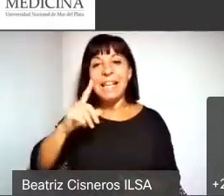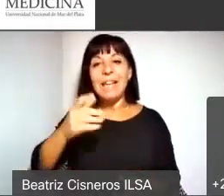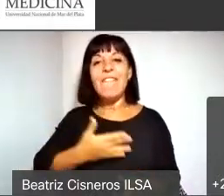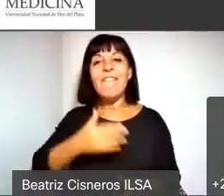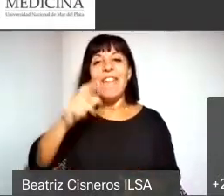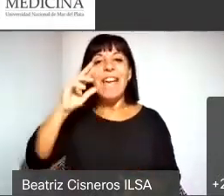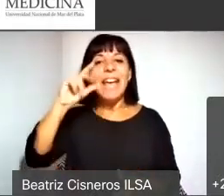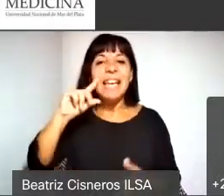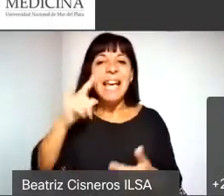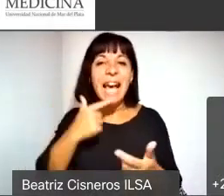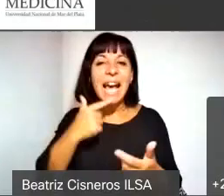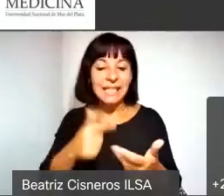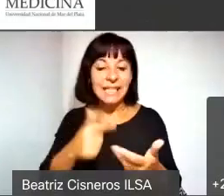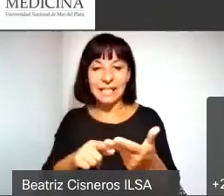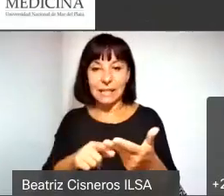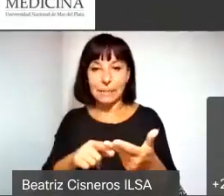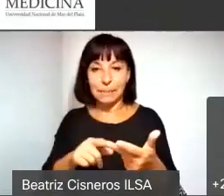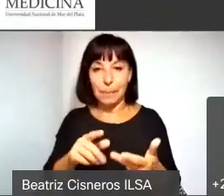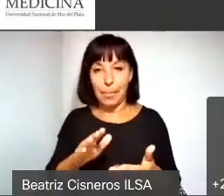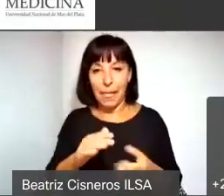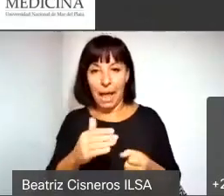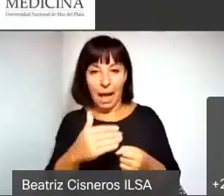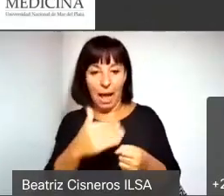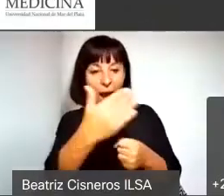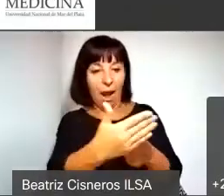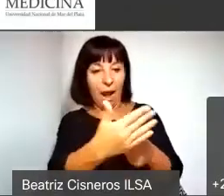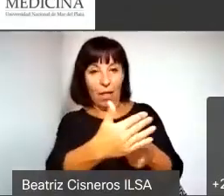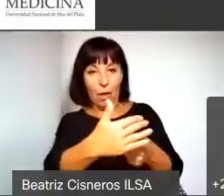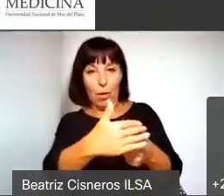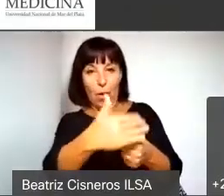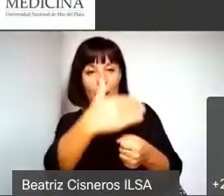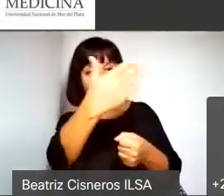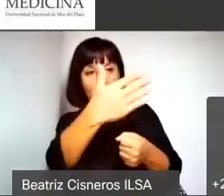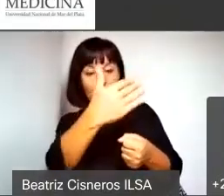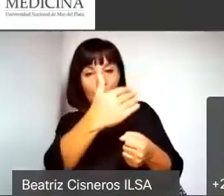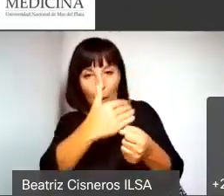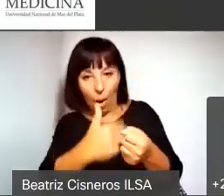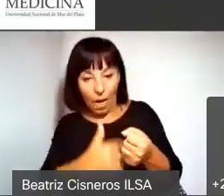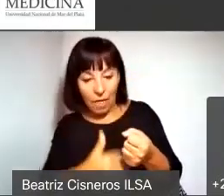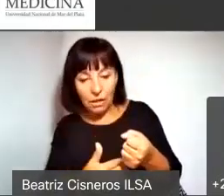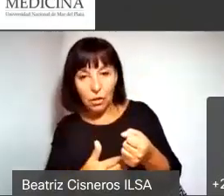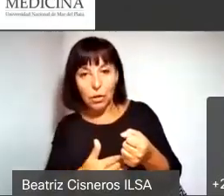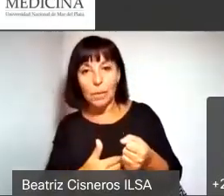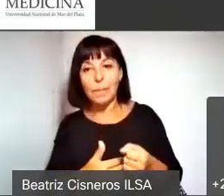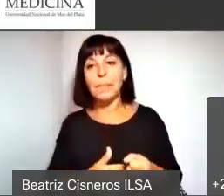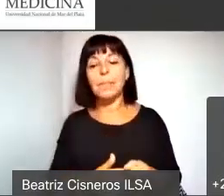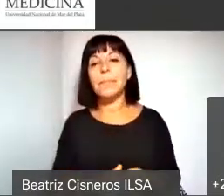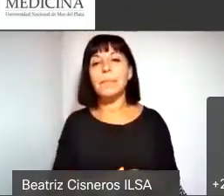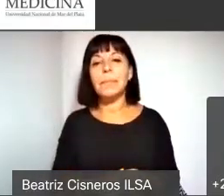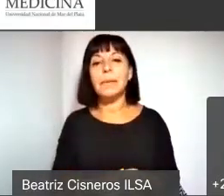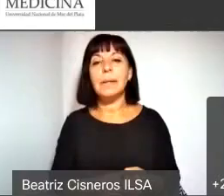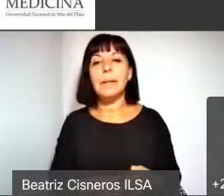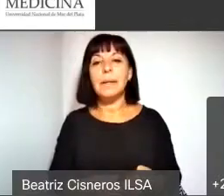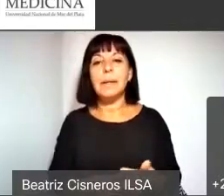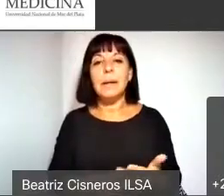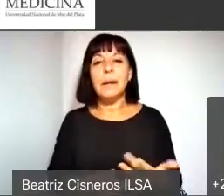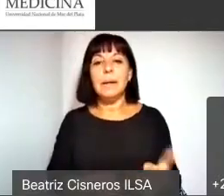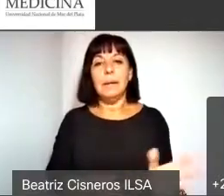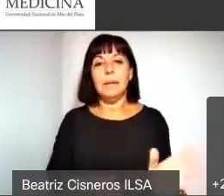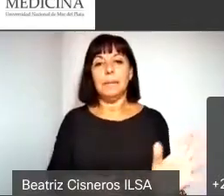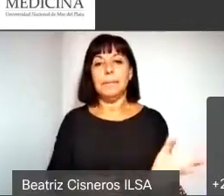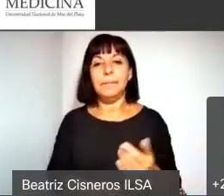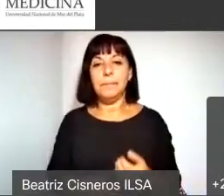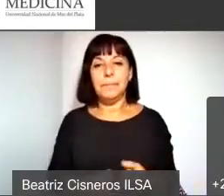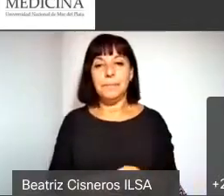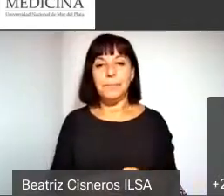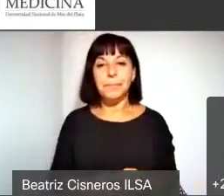membrana plasmática o al otro, es decir, en la cara externa o en la cara citosólica que está en